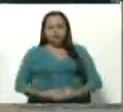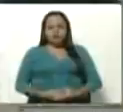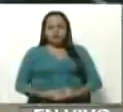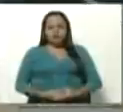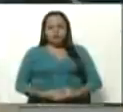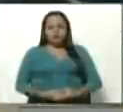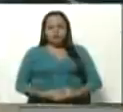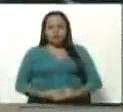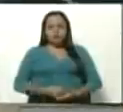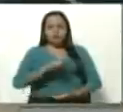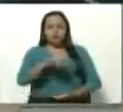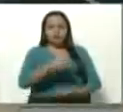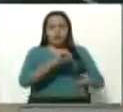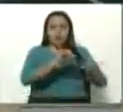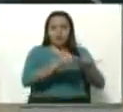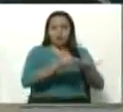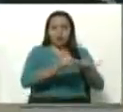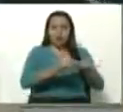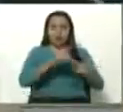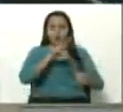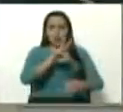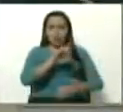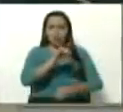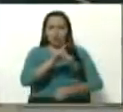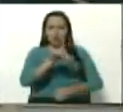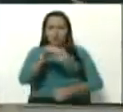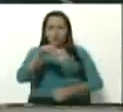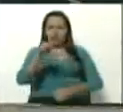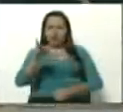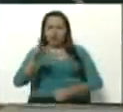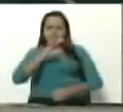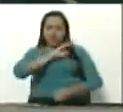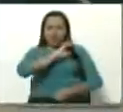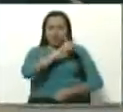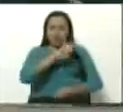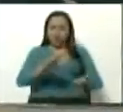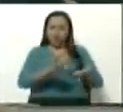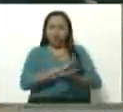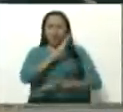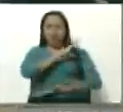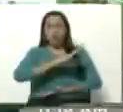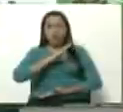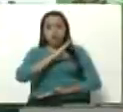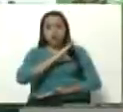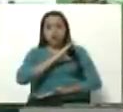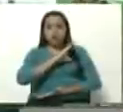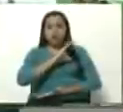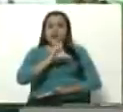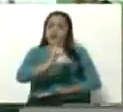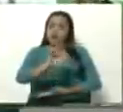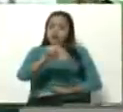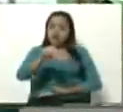Ciudadano ingeniero Wilmer Subero, director regional del Consejo Nacional Electoral.